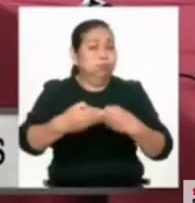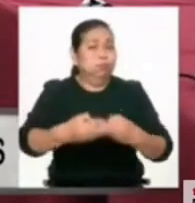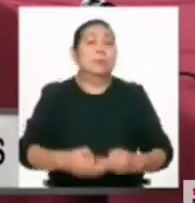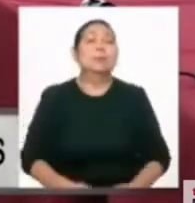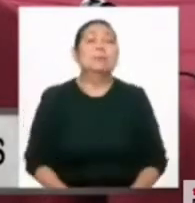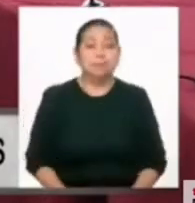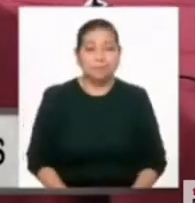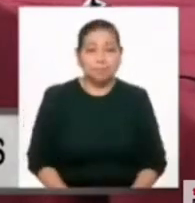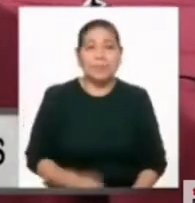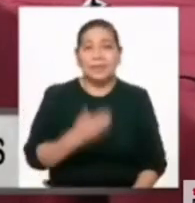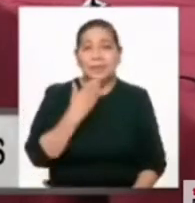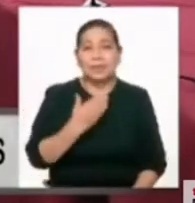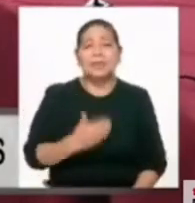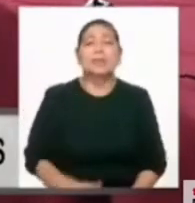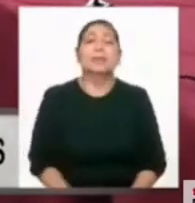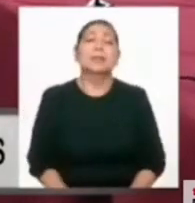extra. Gracias.